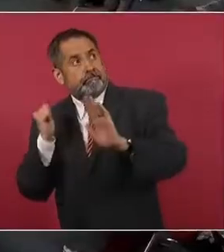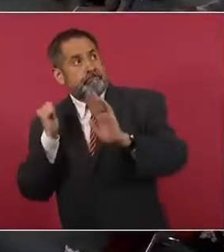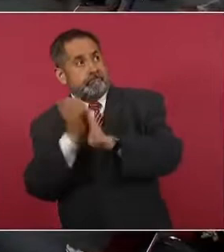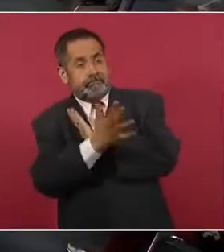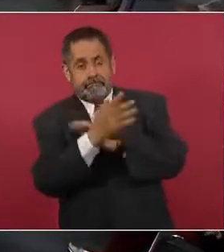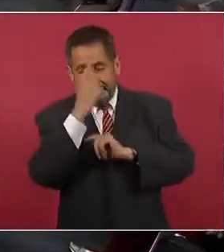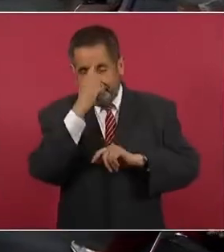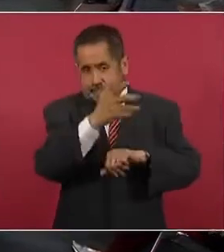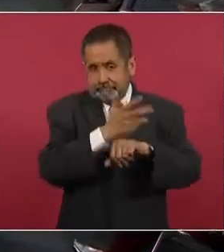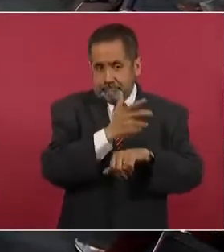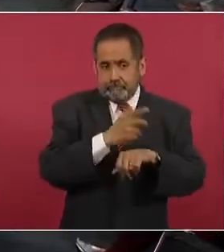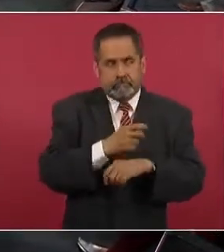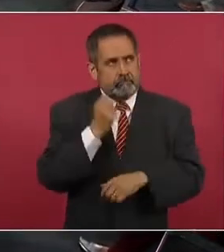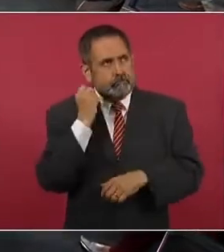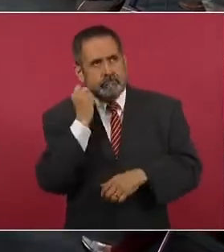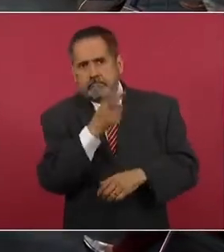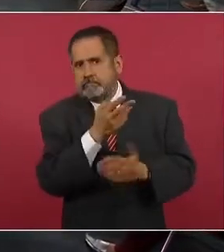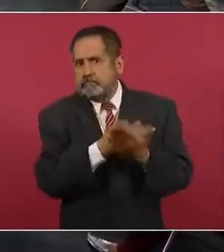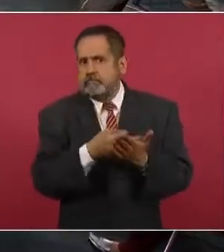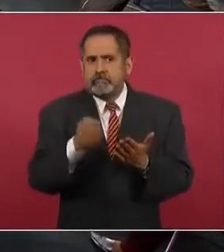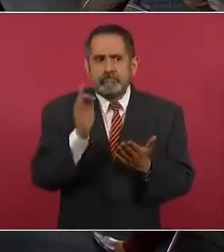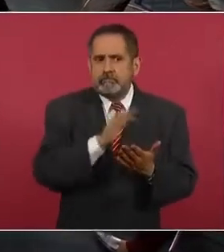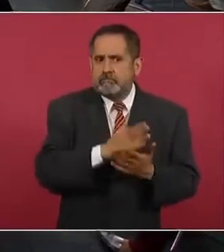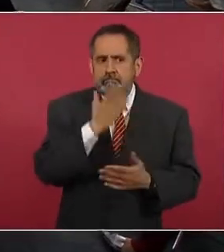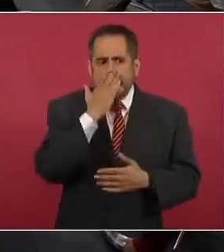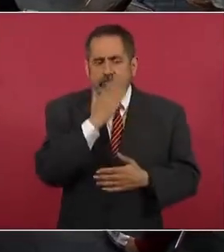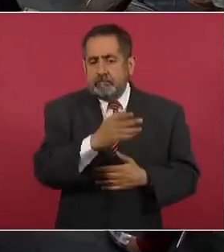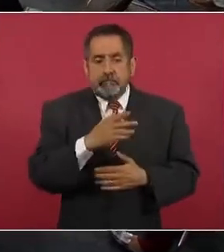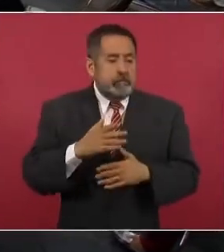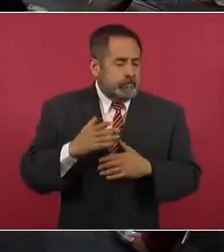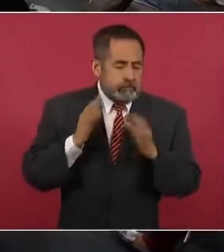porque se fueron